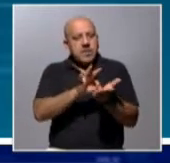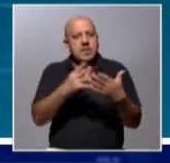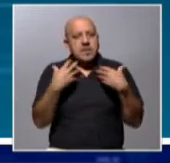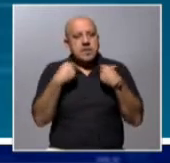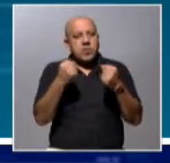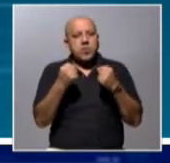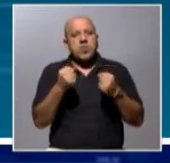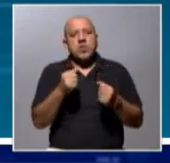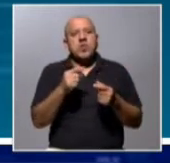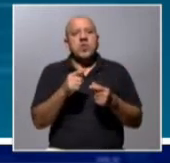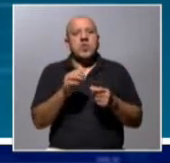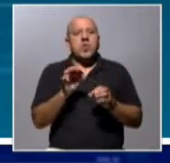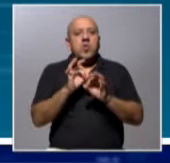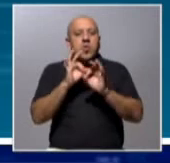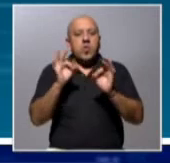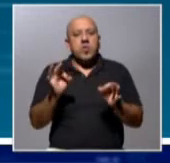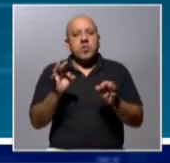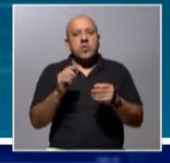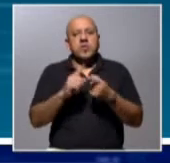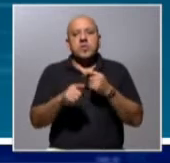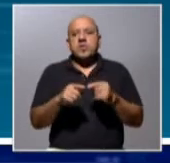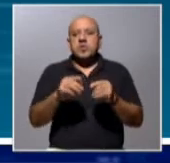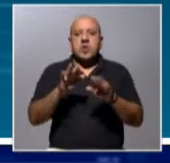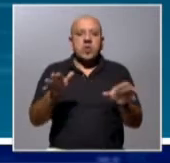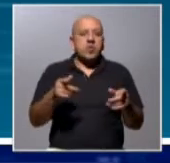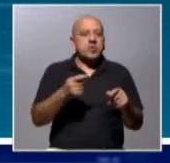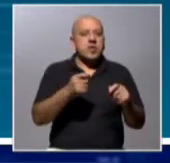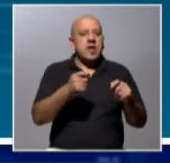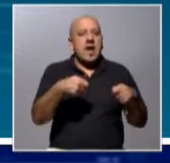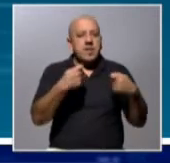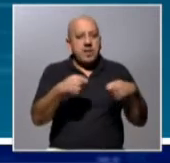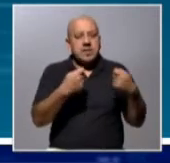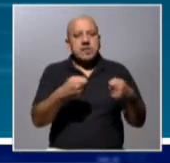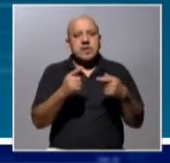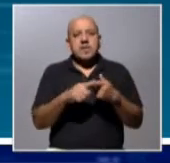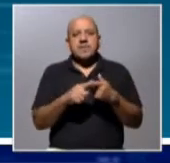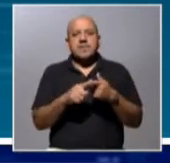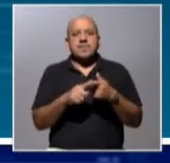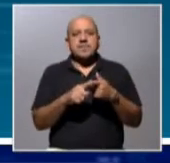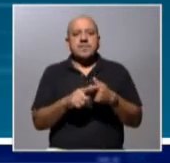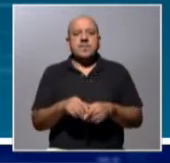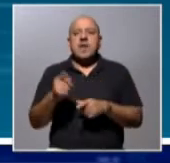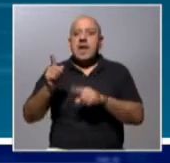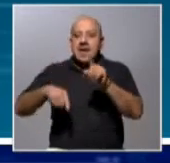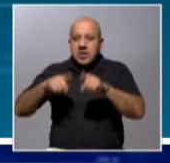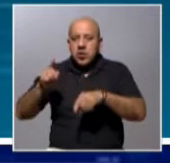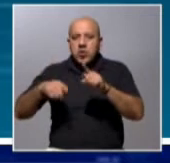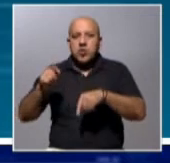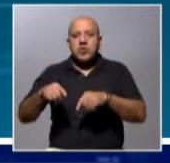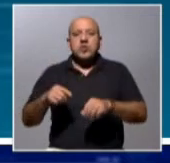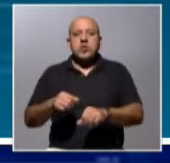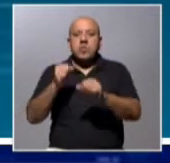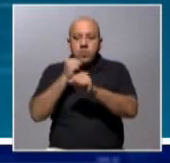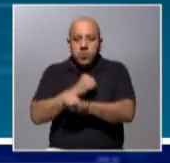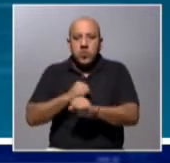apoyar a los pequeños comerciantes e independientes a gestionar un poco mejor y